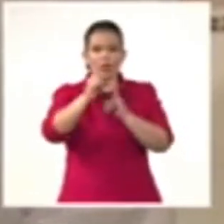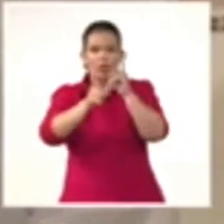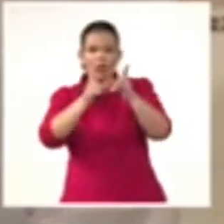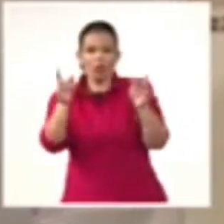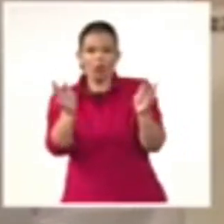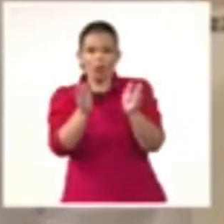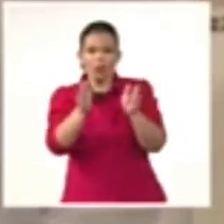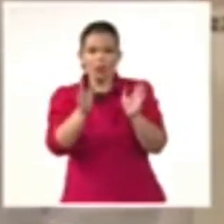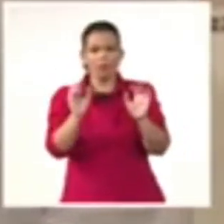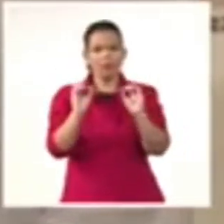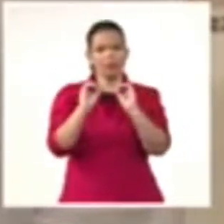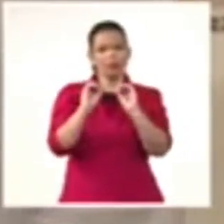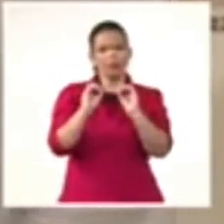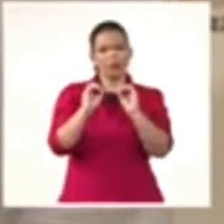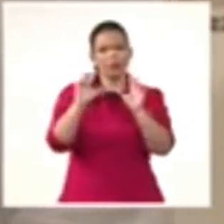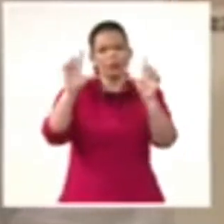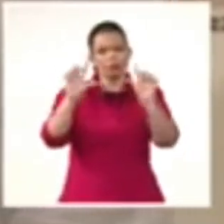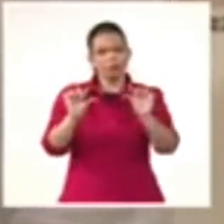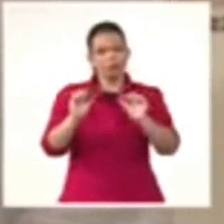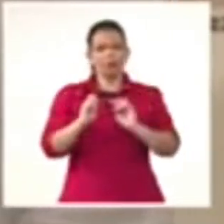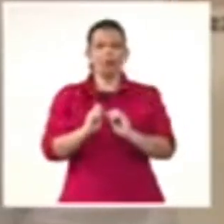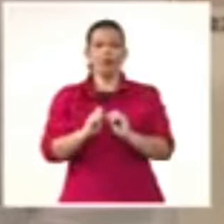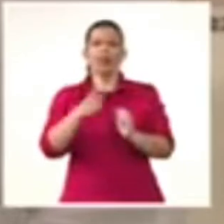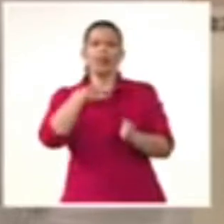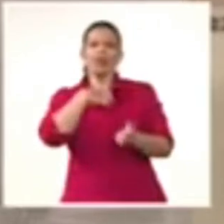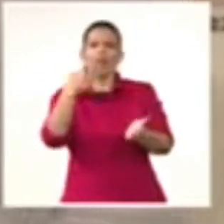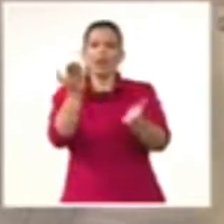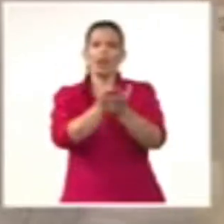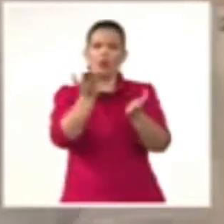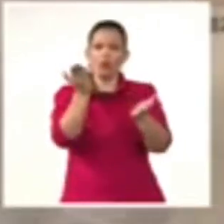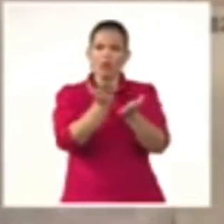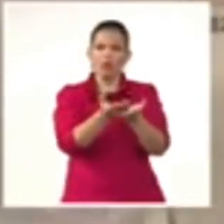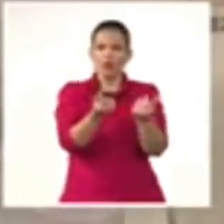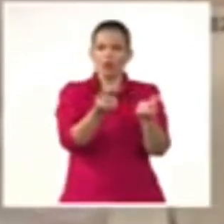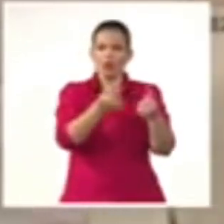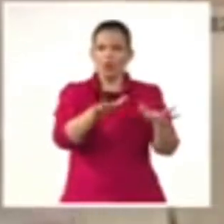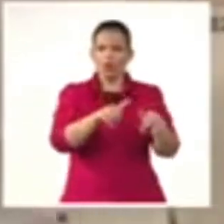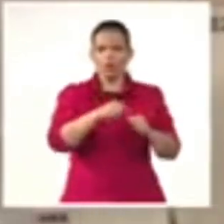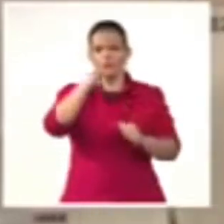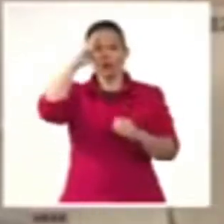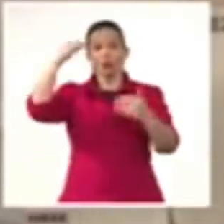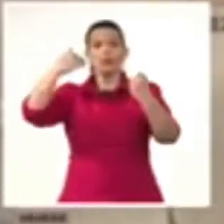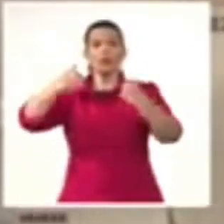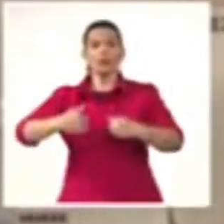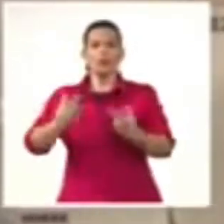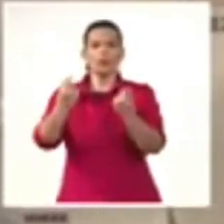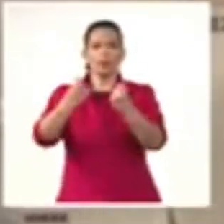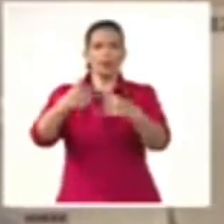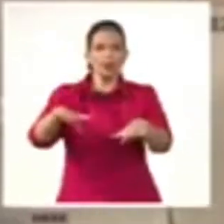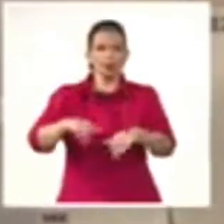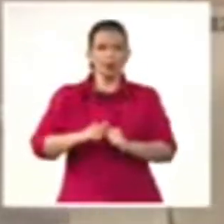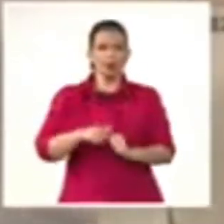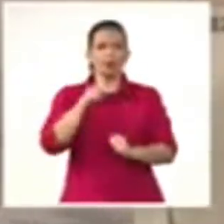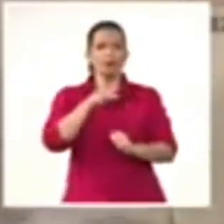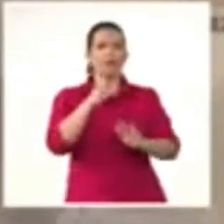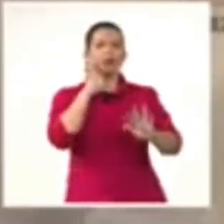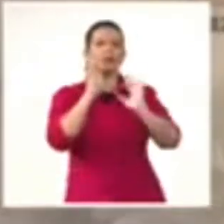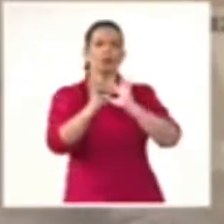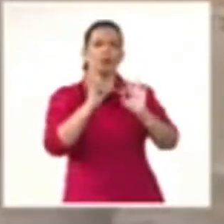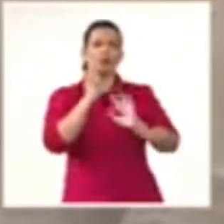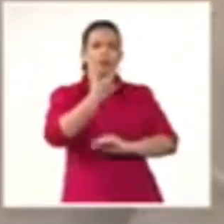a la salud, la educación, la cultura o el deporte y los niveles de seguridad y protección